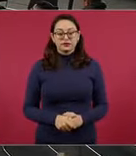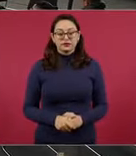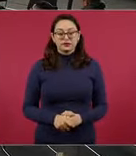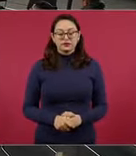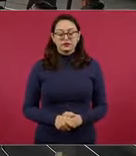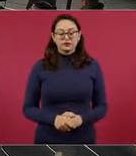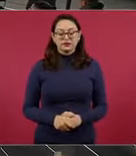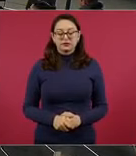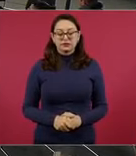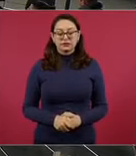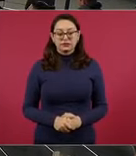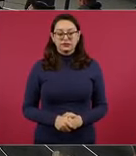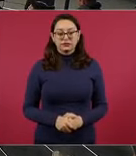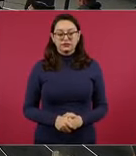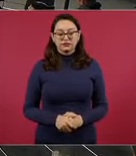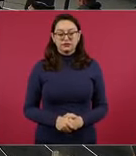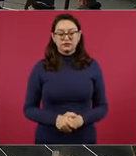Sí,